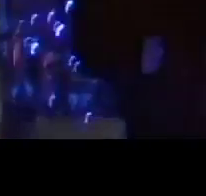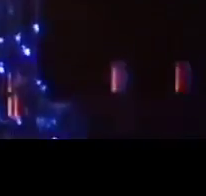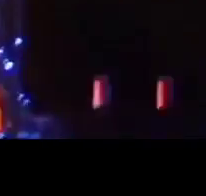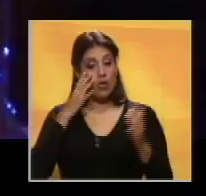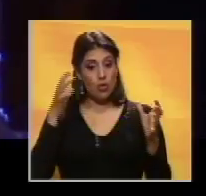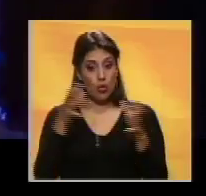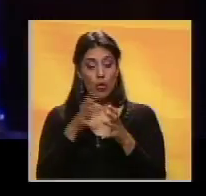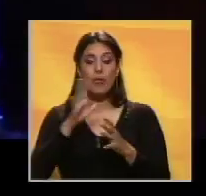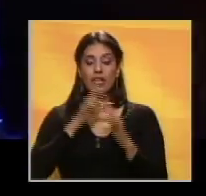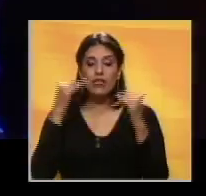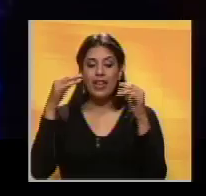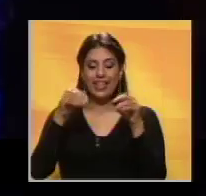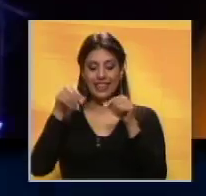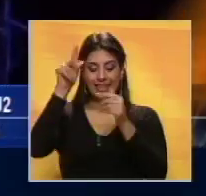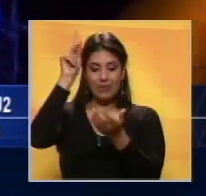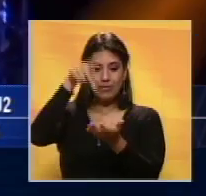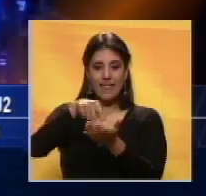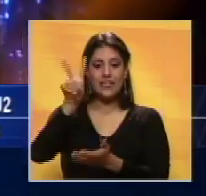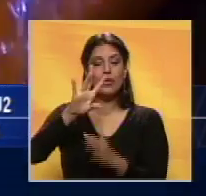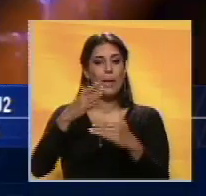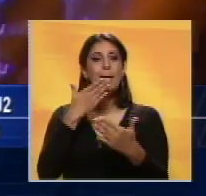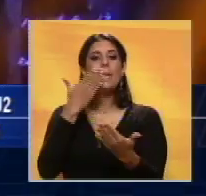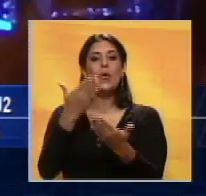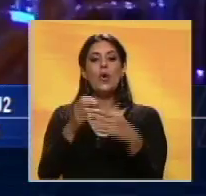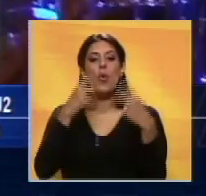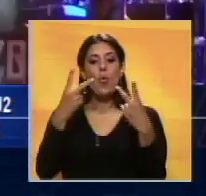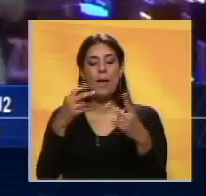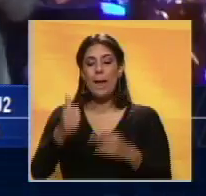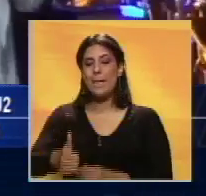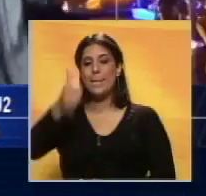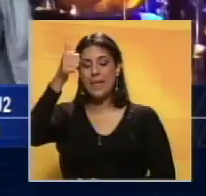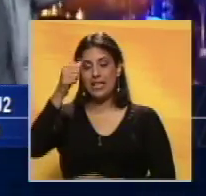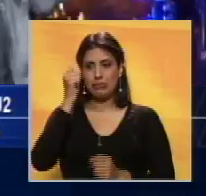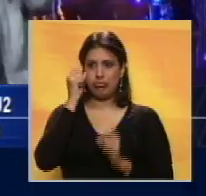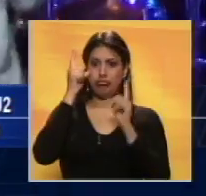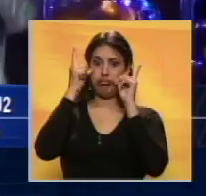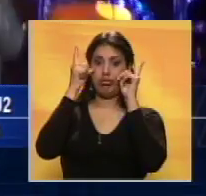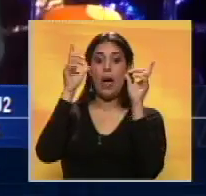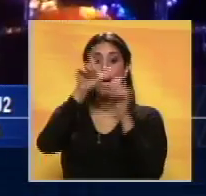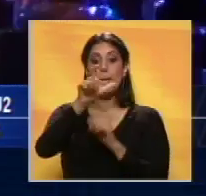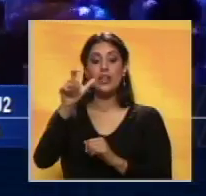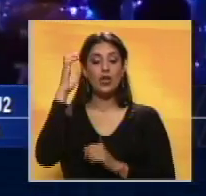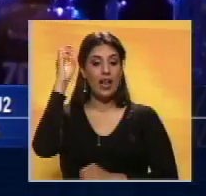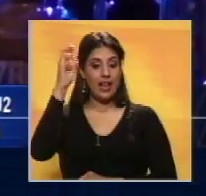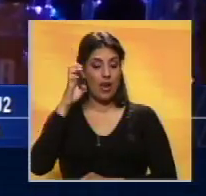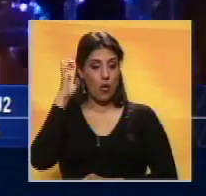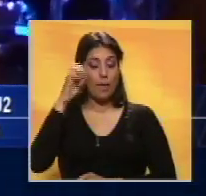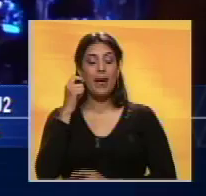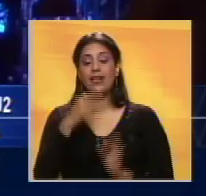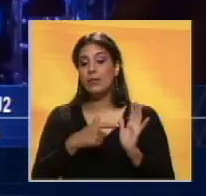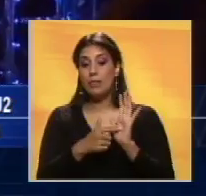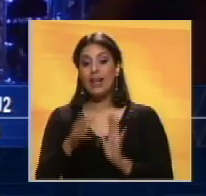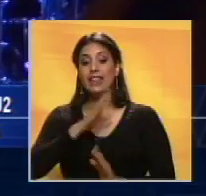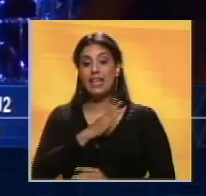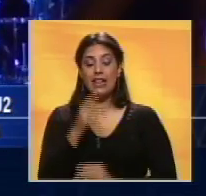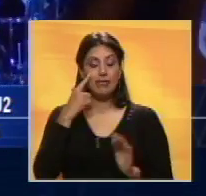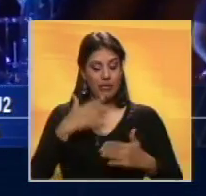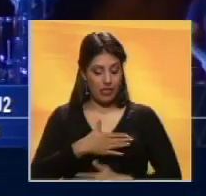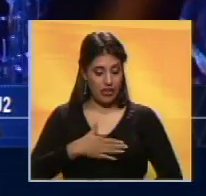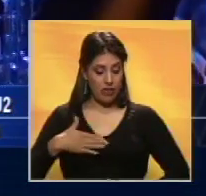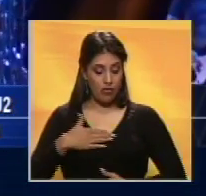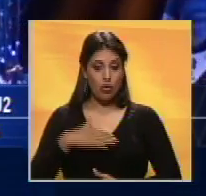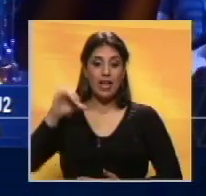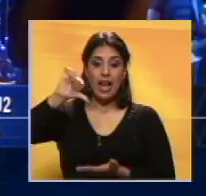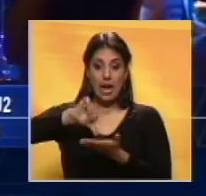La banda pisará territorio nacional para presentar uno de los shows que más ha sorprendido al público europeo. Un espectáculo que podrá ser disfrutado